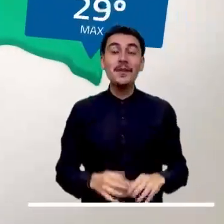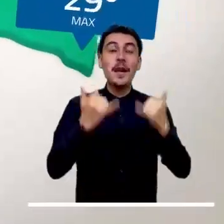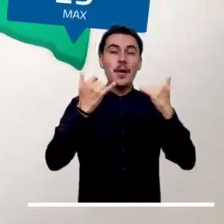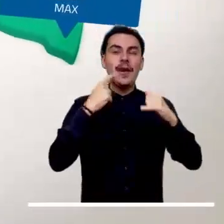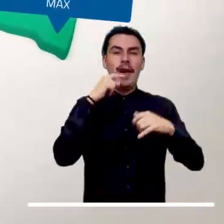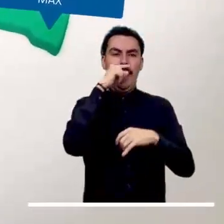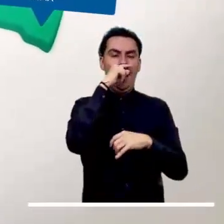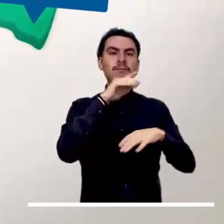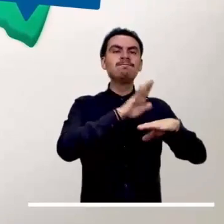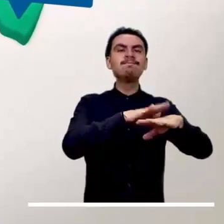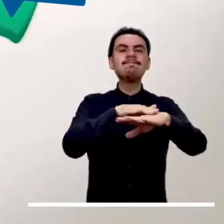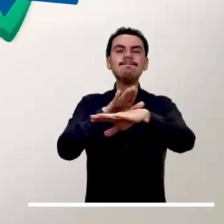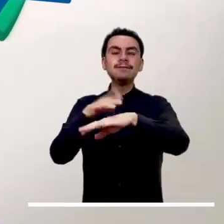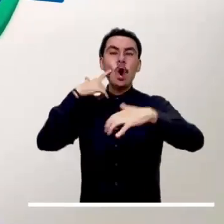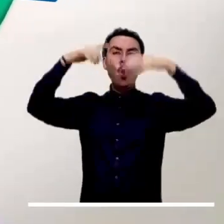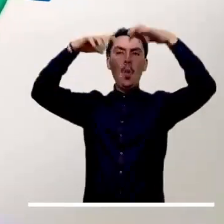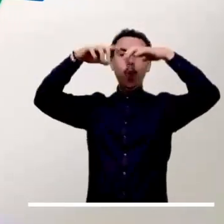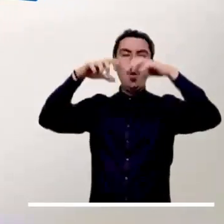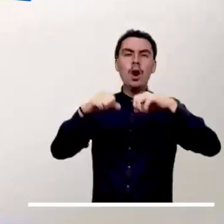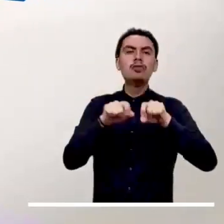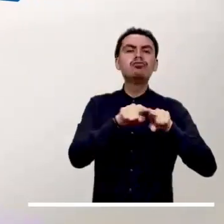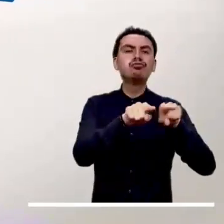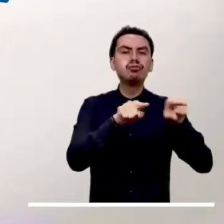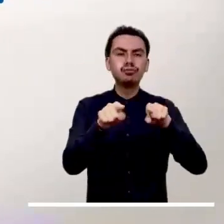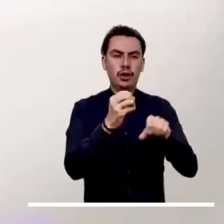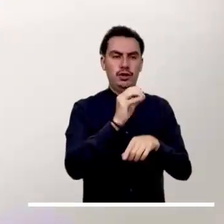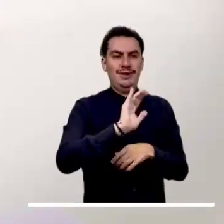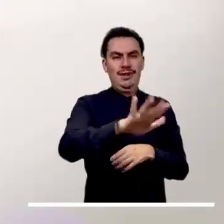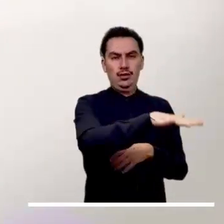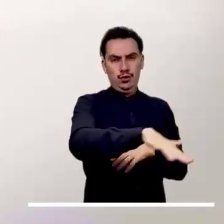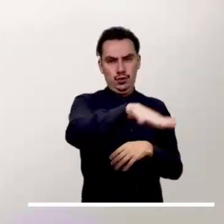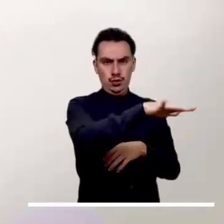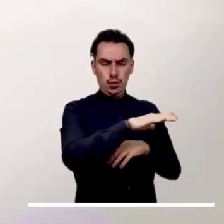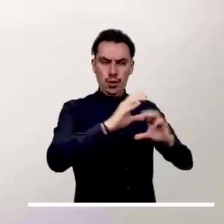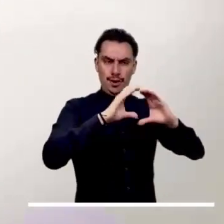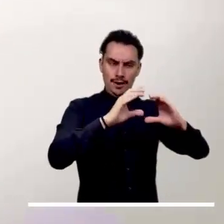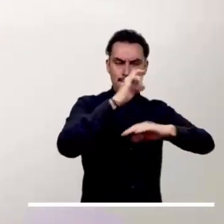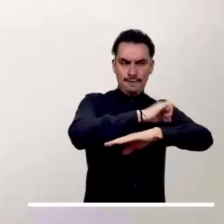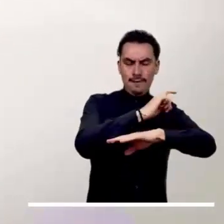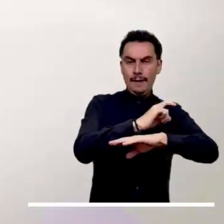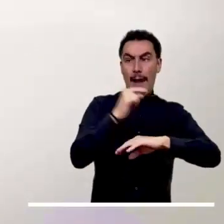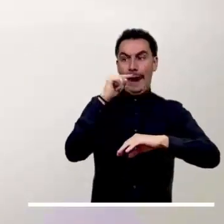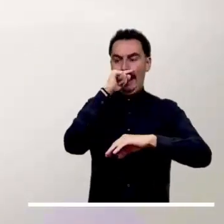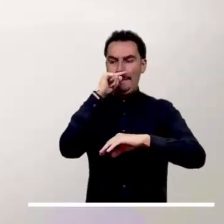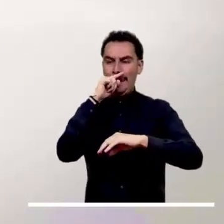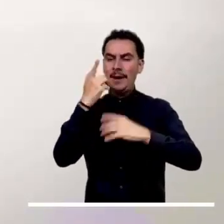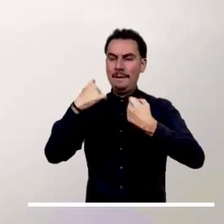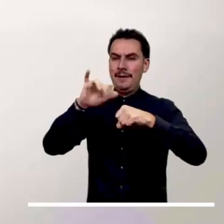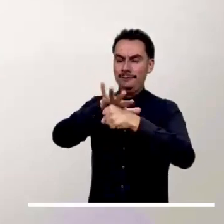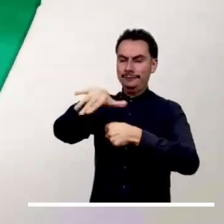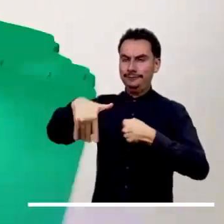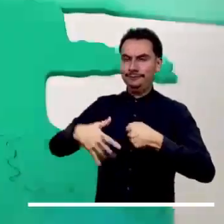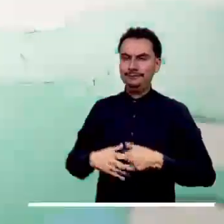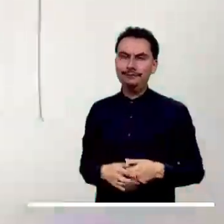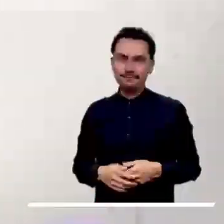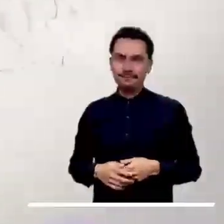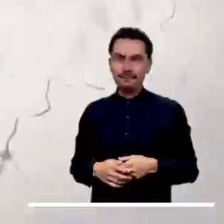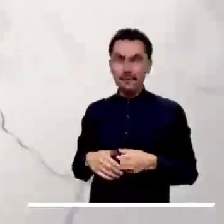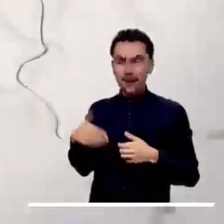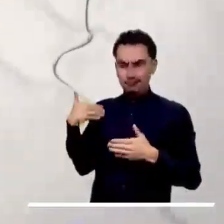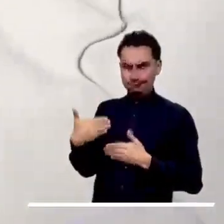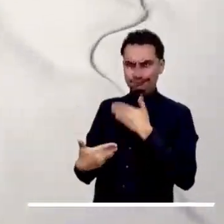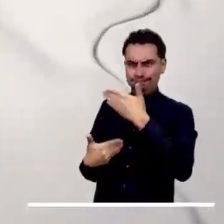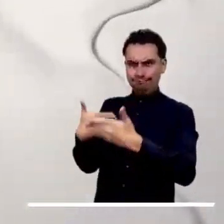y chubascos acompañados de tormentas eléctricas sobre la mayoría del territorio. La capital del país recibe la tarde